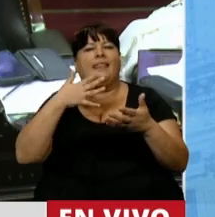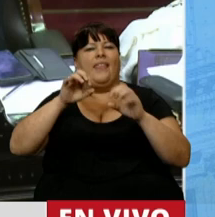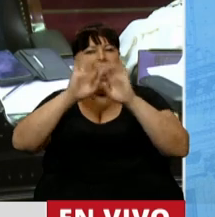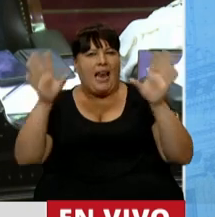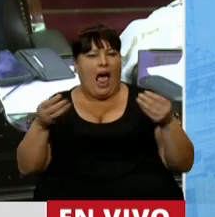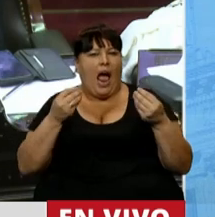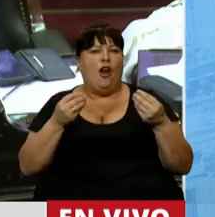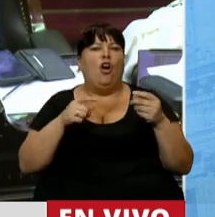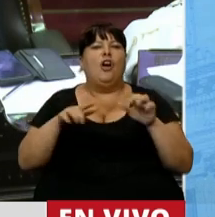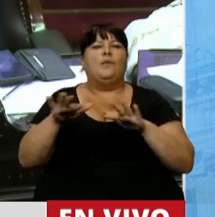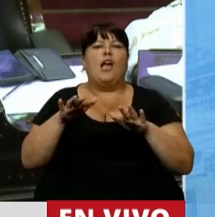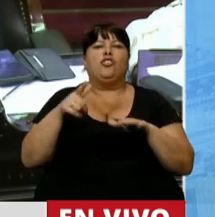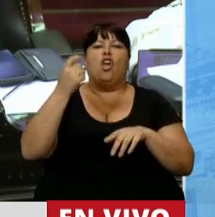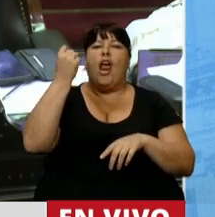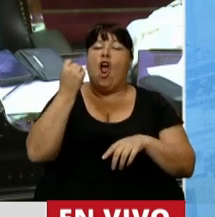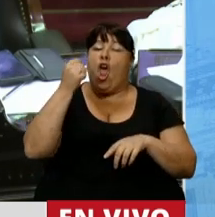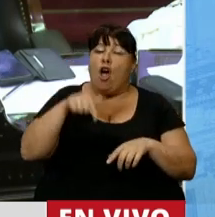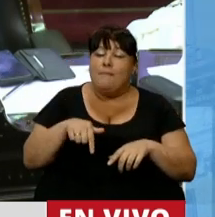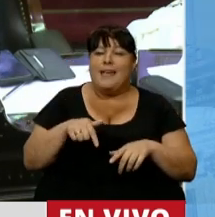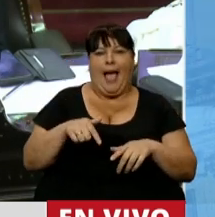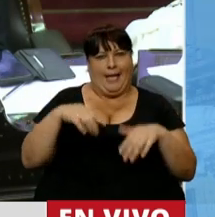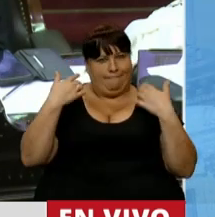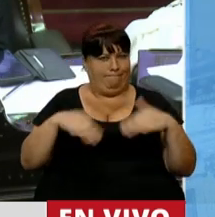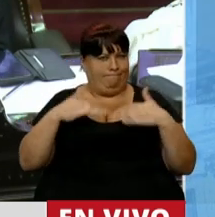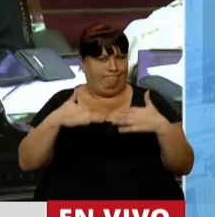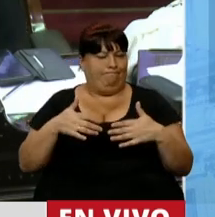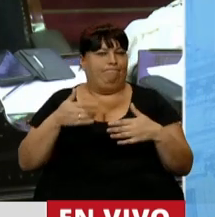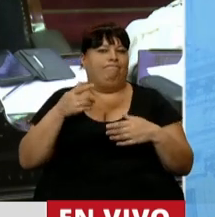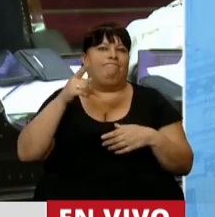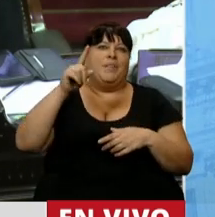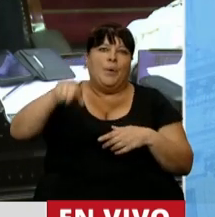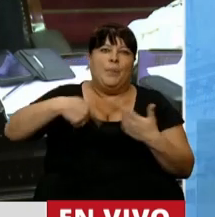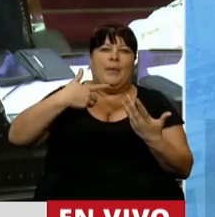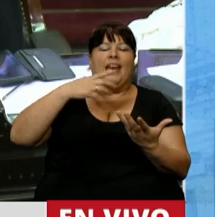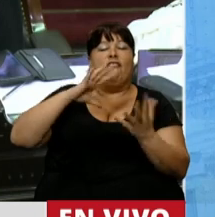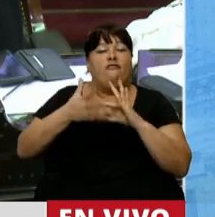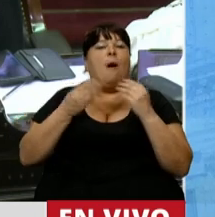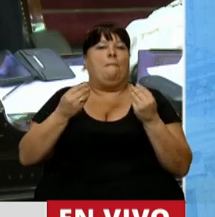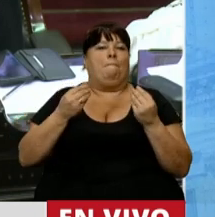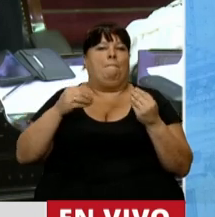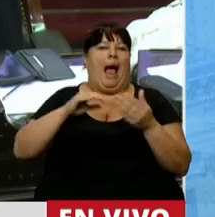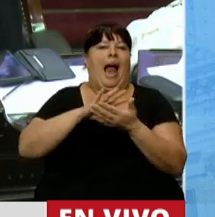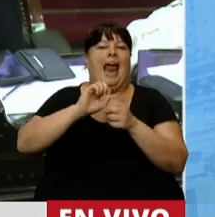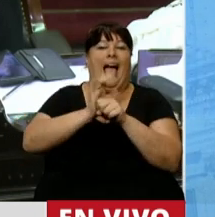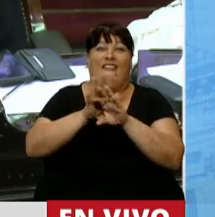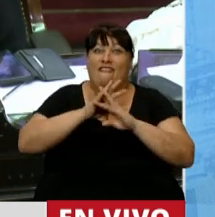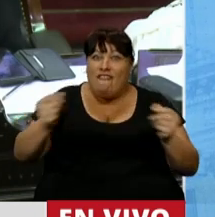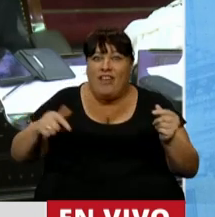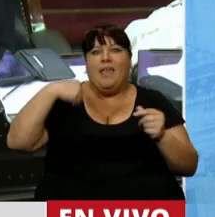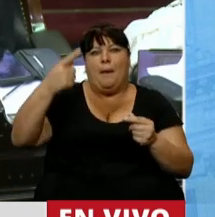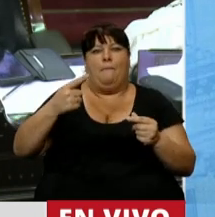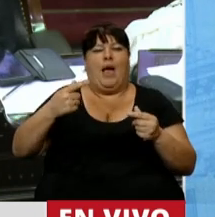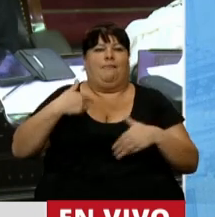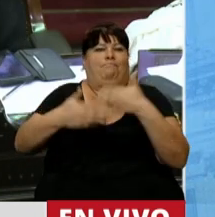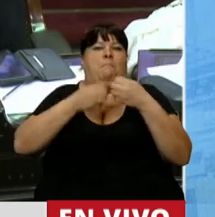en el contexto de un modelo económico que fuertemente está propiciando y generando las condiciones para que la salida de esta pandemia sea una salida